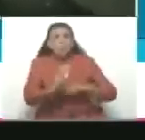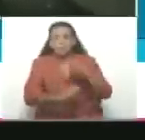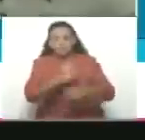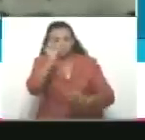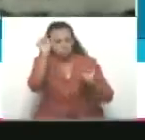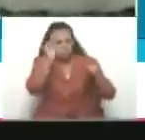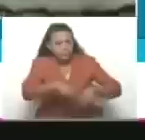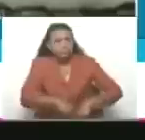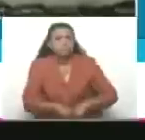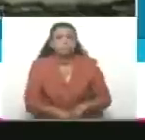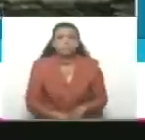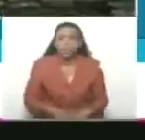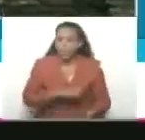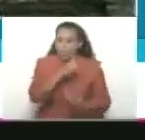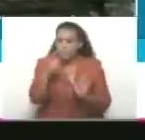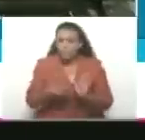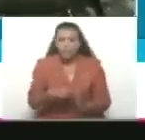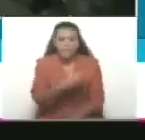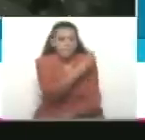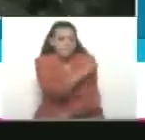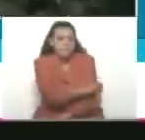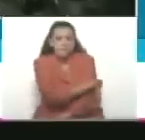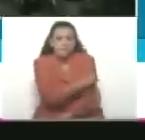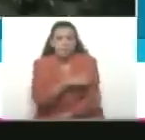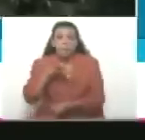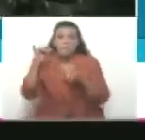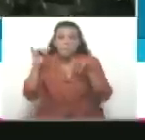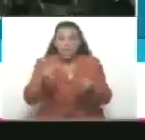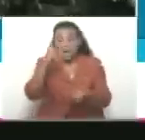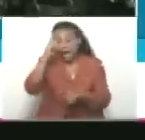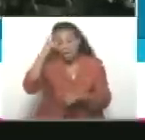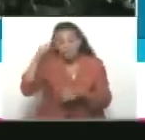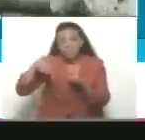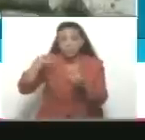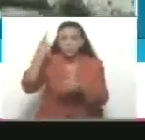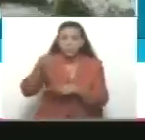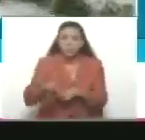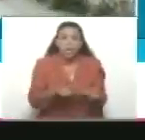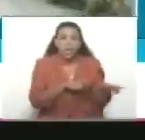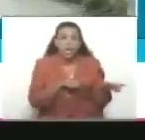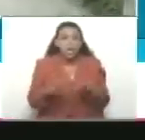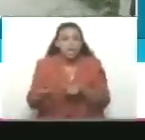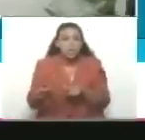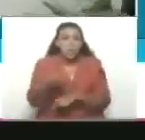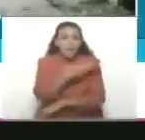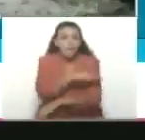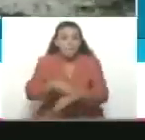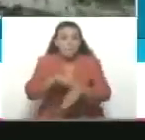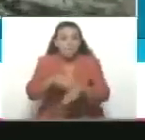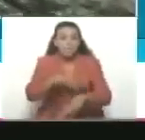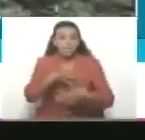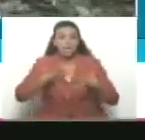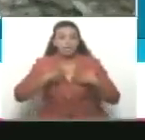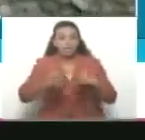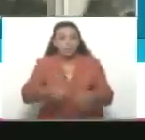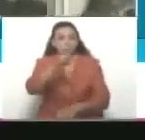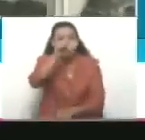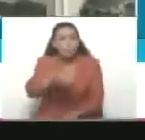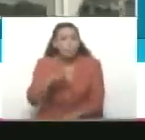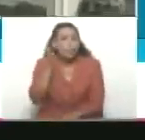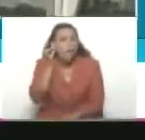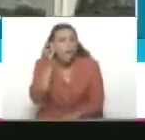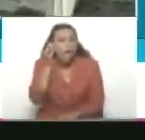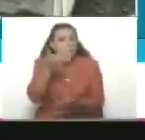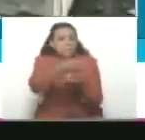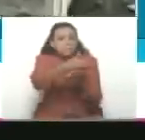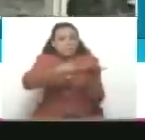a hacer lo vamos a completar ahí mismo al otro día diosdado estaba con la ministra de salud hicieron el